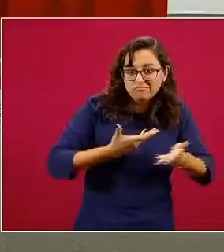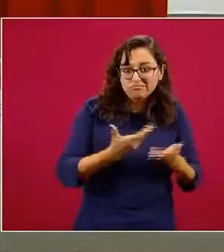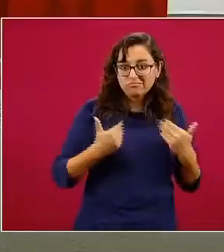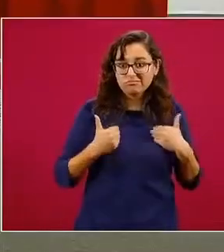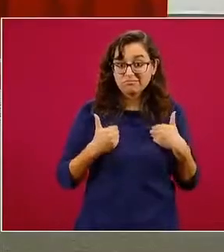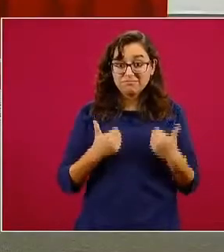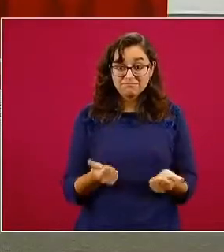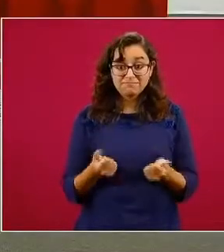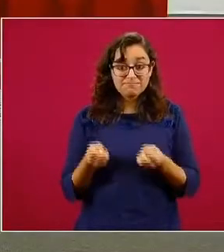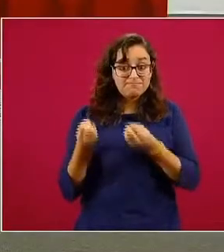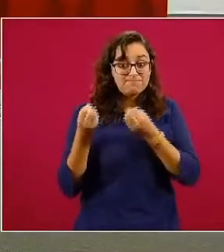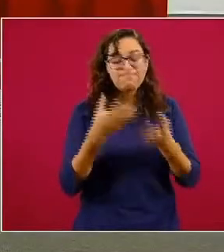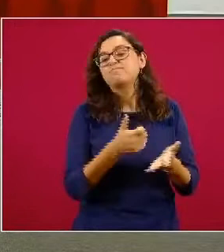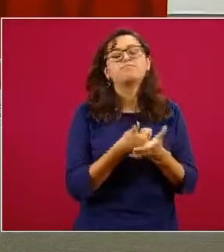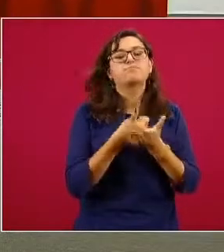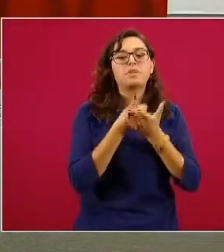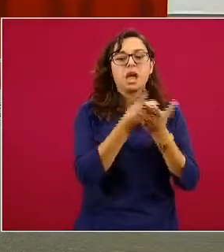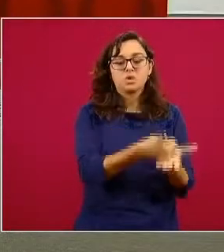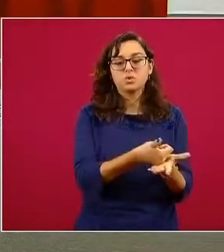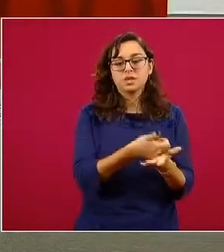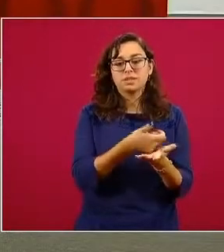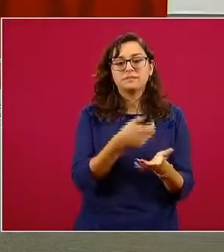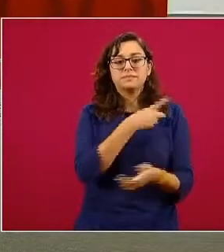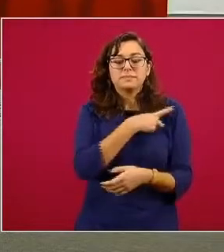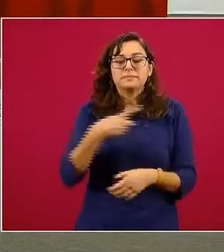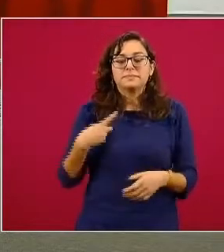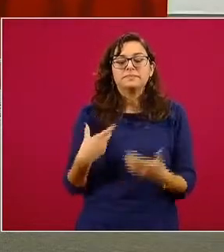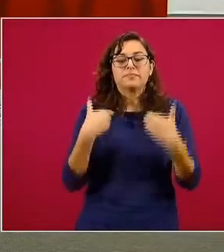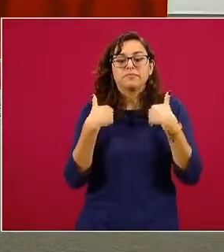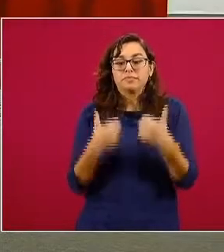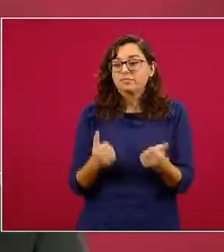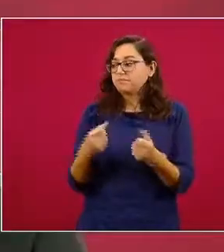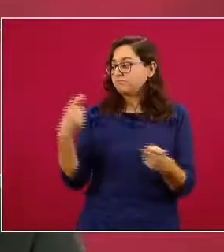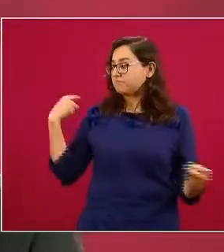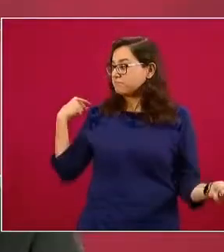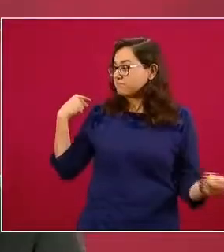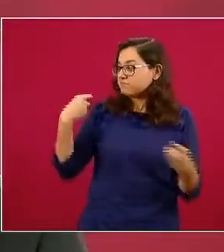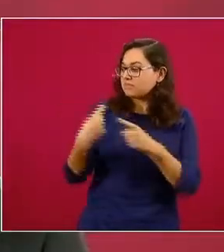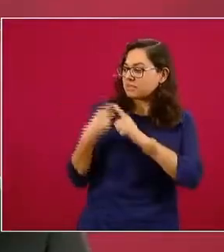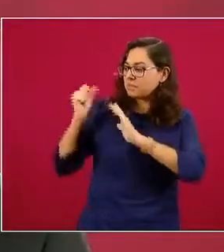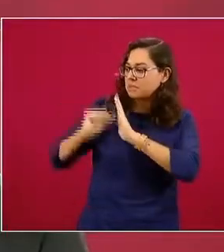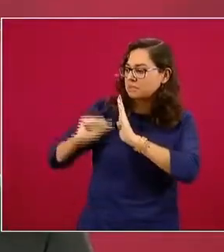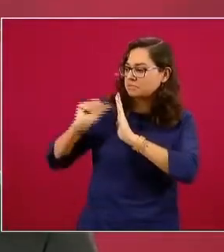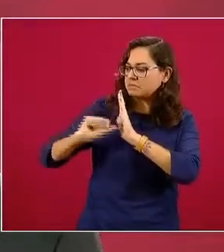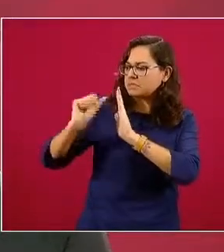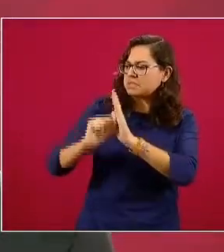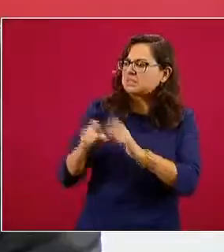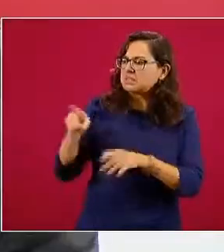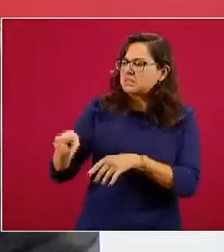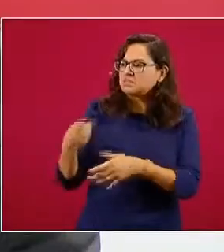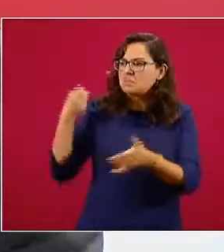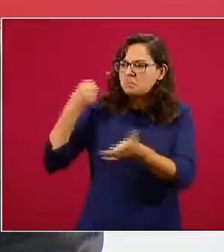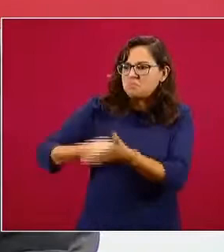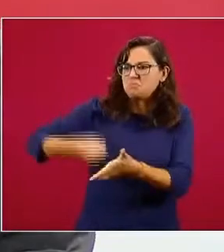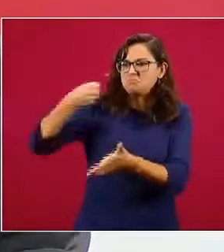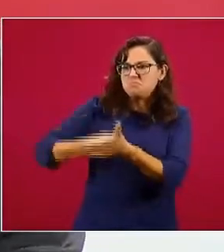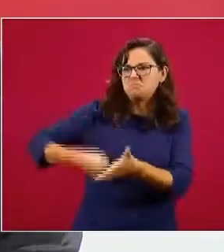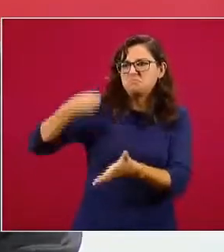muy útil que contribuyeran, habría que ver qué acciones concretas han hecho a lo largo de todos estos meses, más allá de insistir,